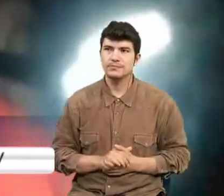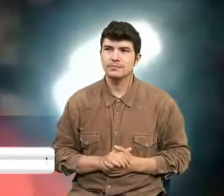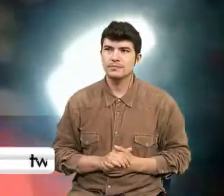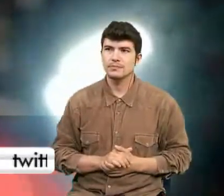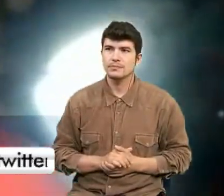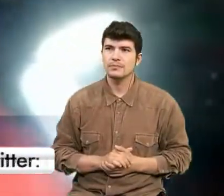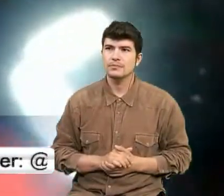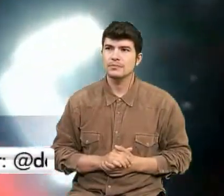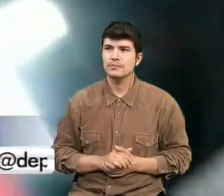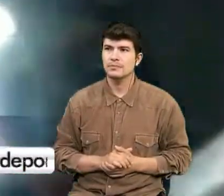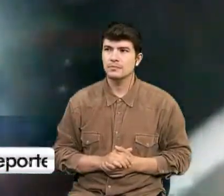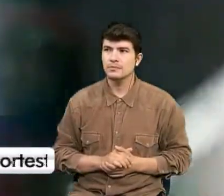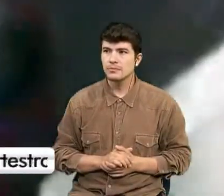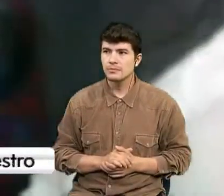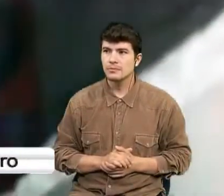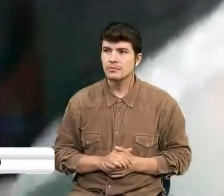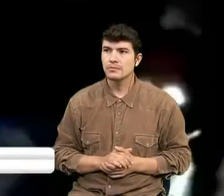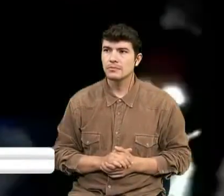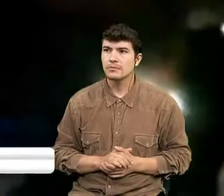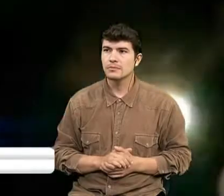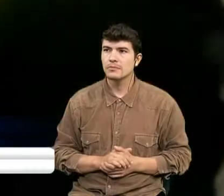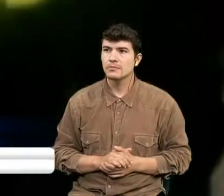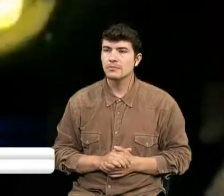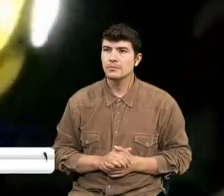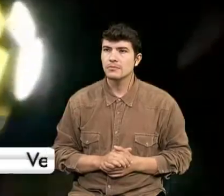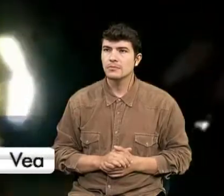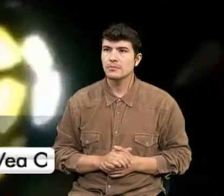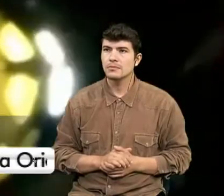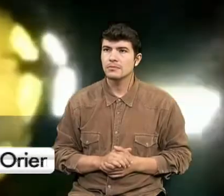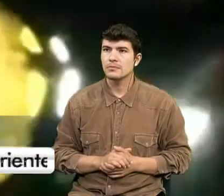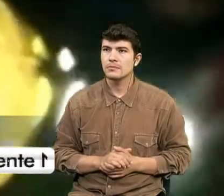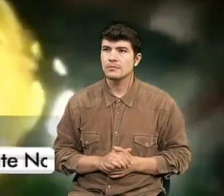Diego, lo recibimos con Fabio acá. Que sí está